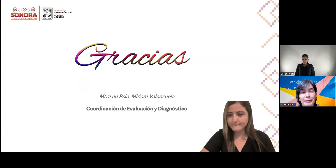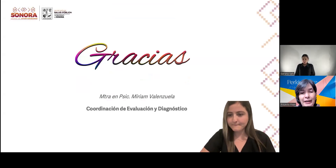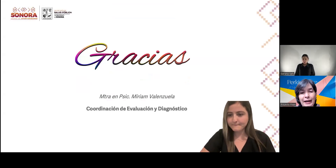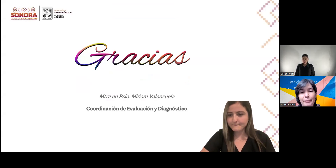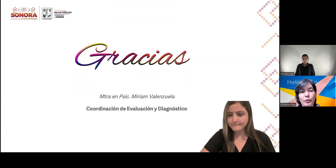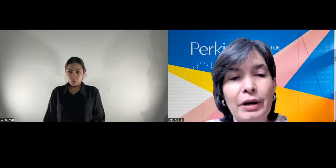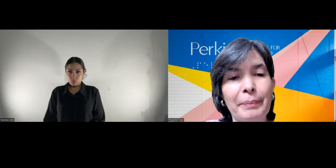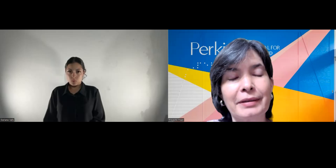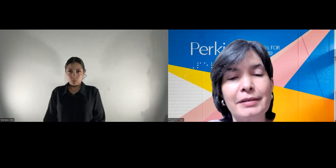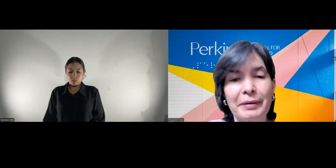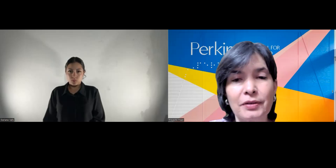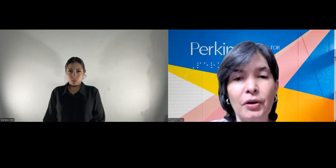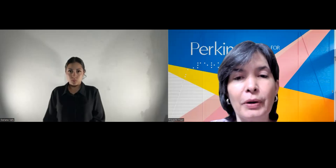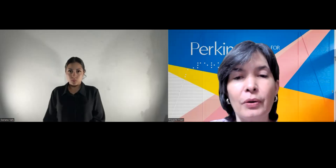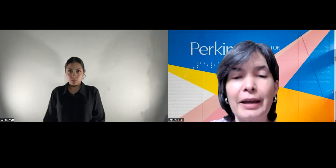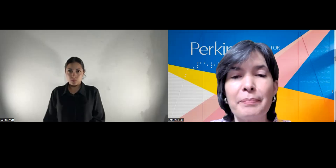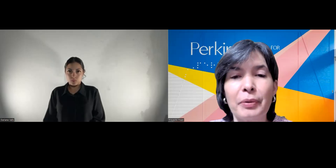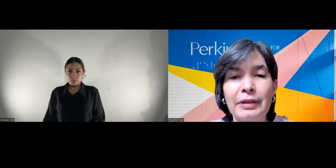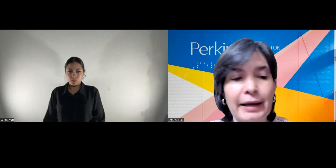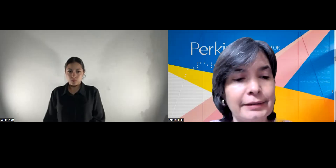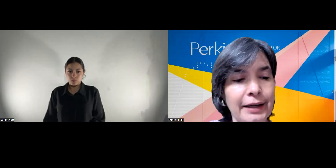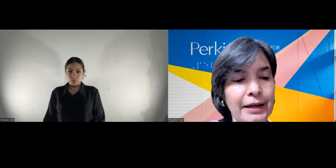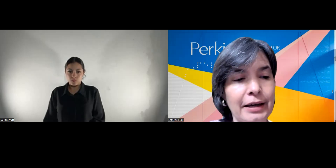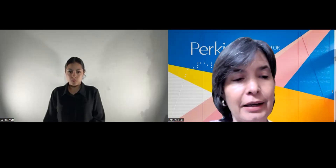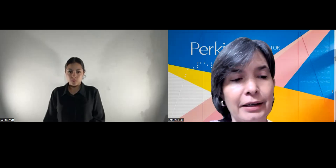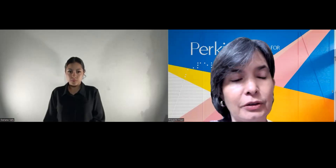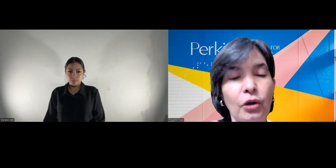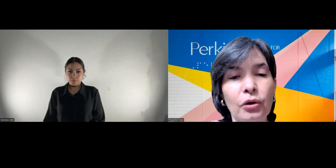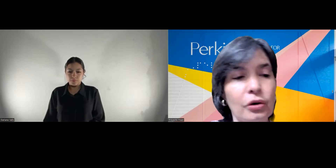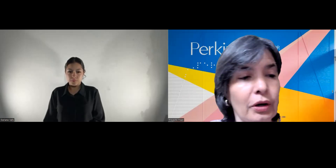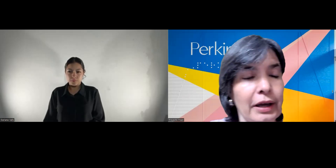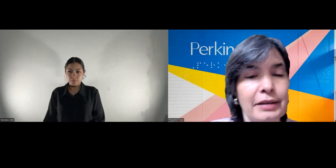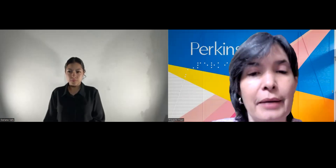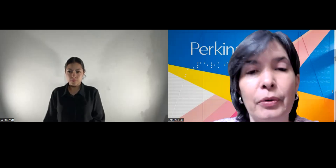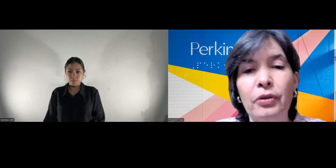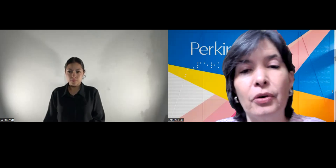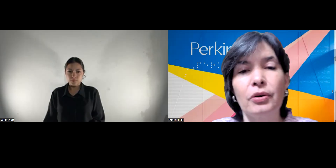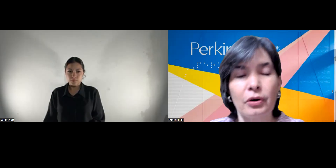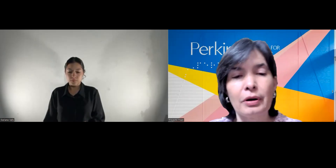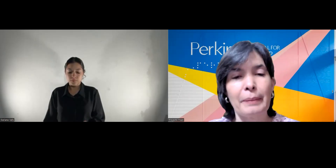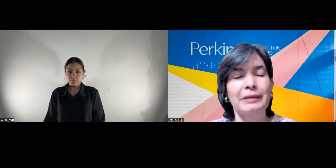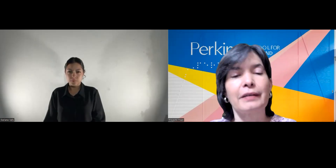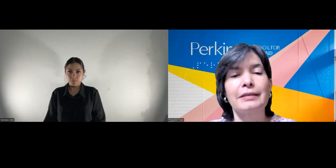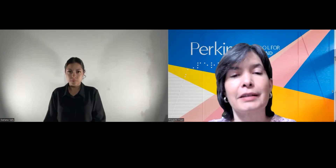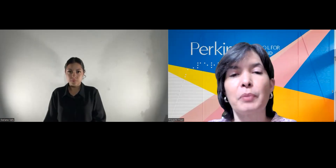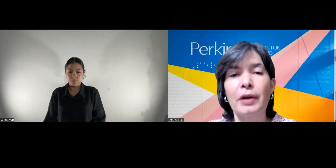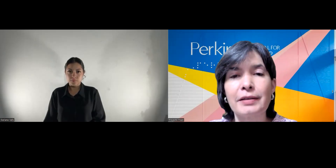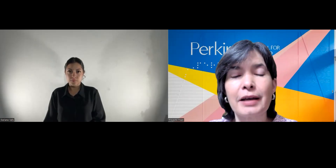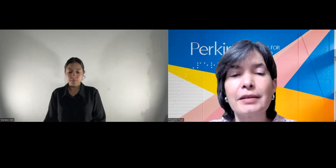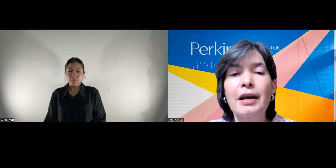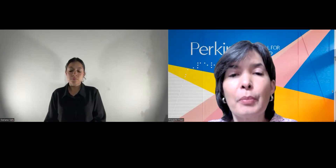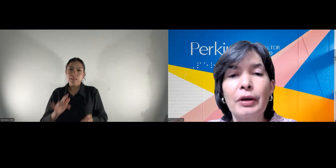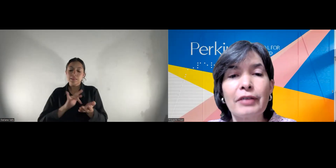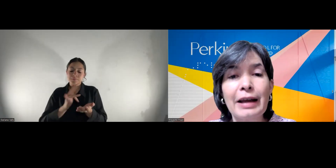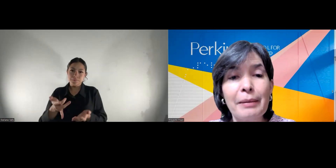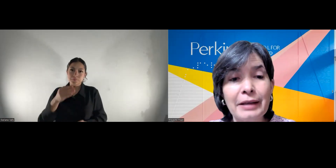Gracias Miriam por la participación. Bueno, qué importante todo lo que se abordó, ¿no? A partir de las 3